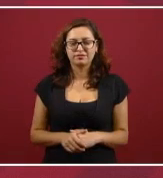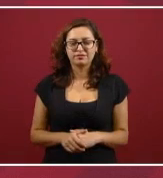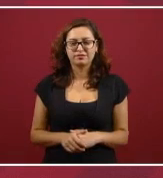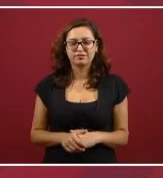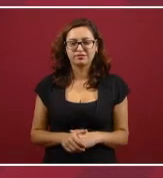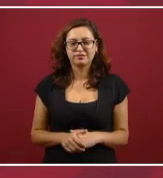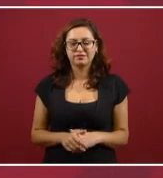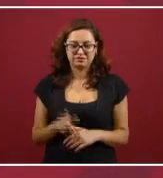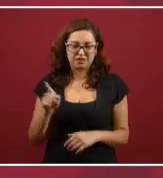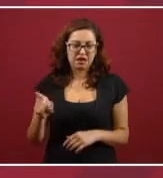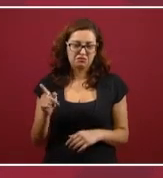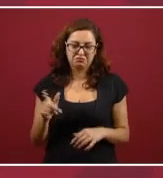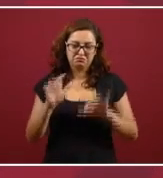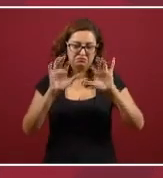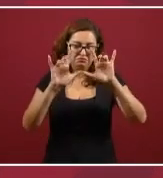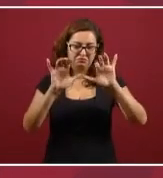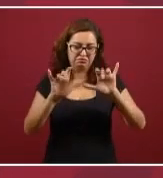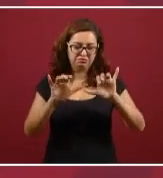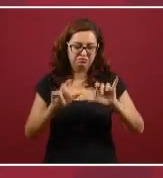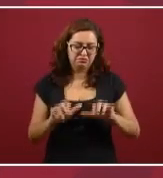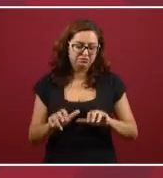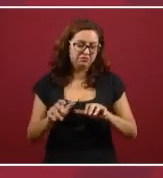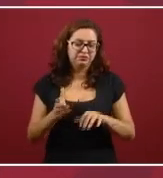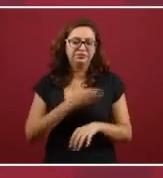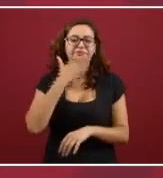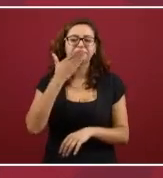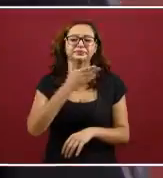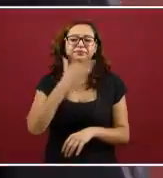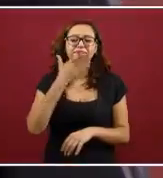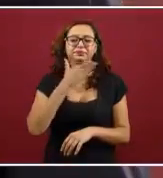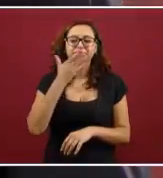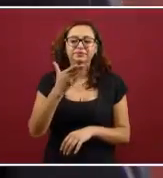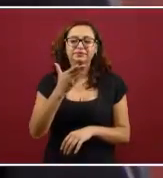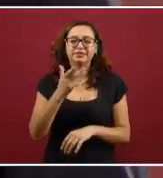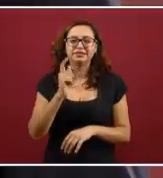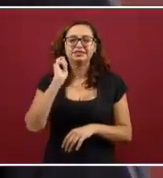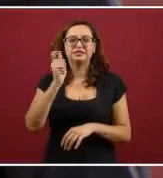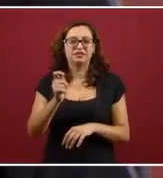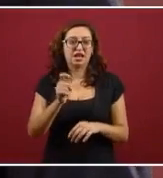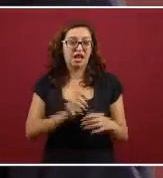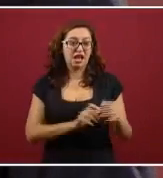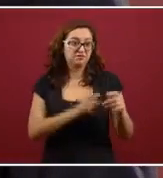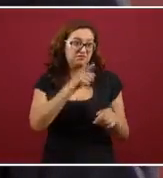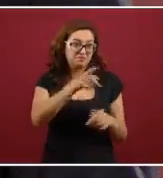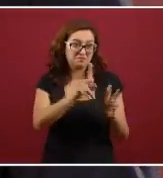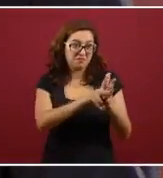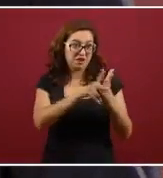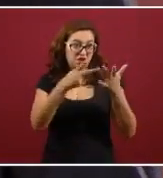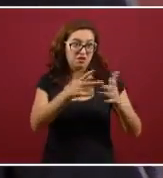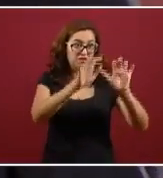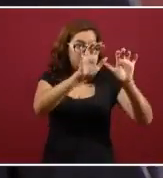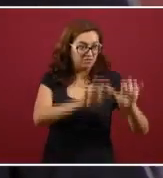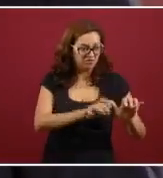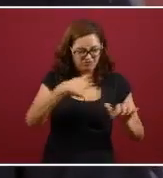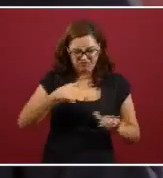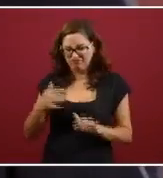una columna y se llamaba Contracolumna,